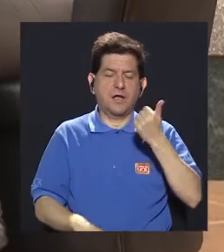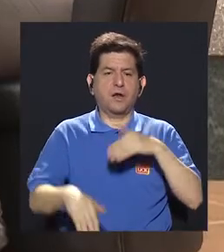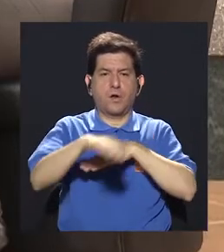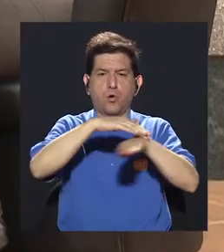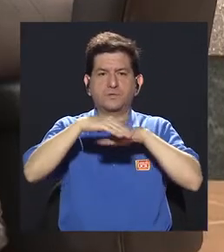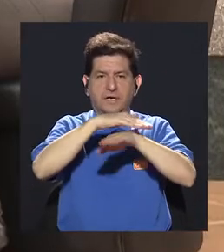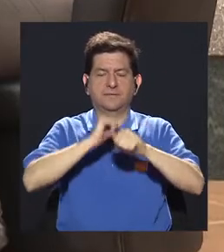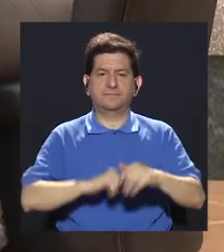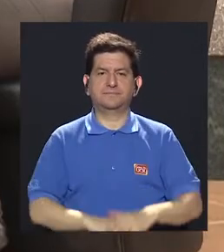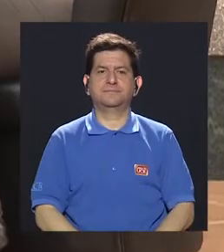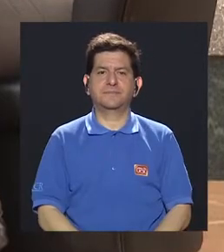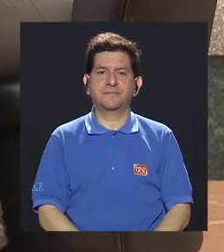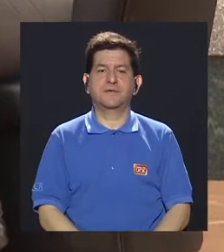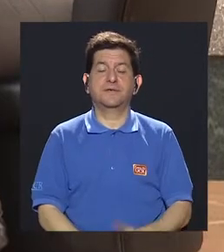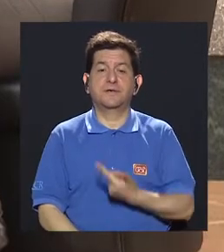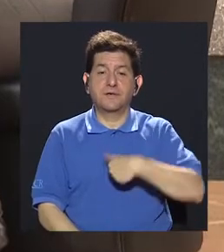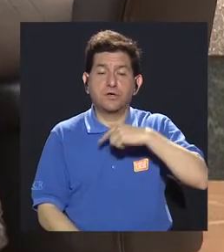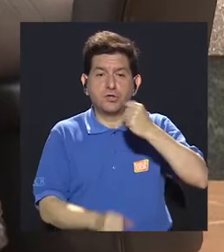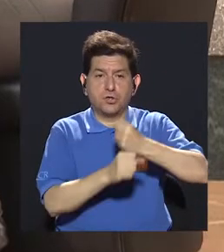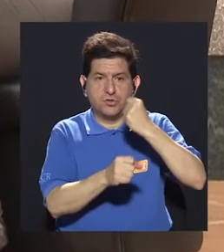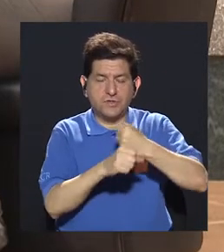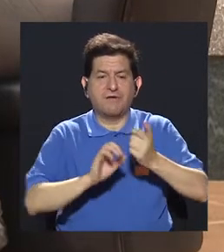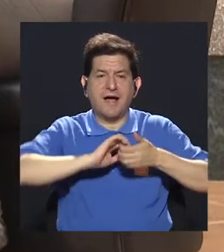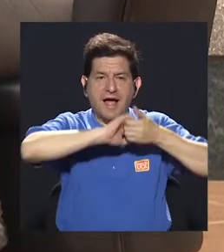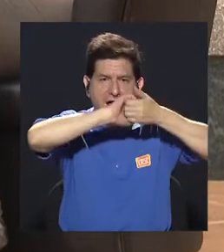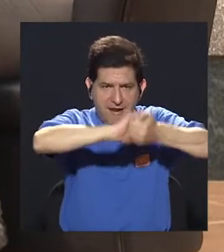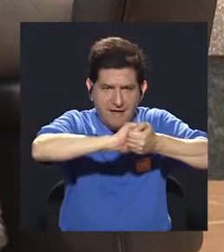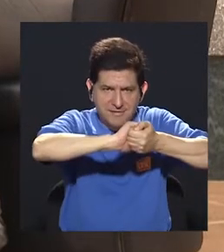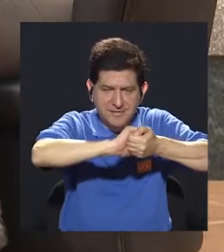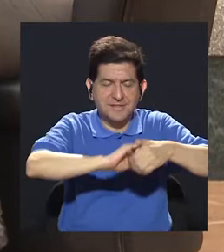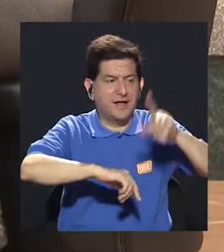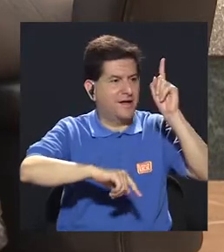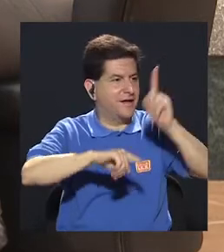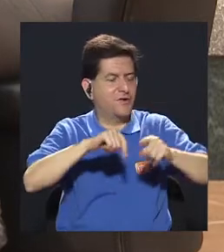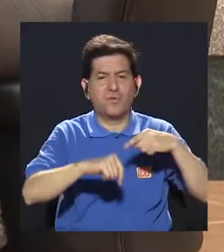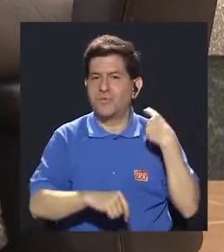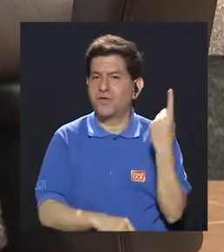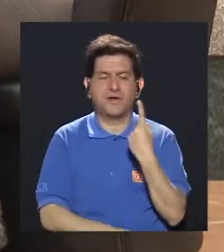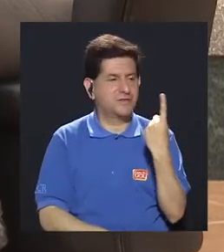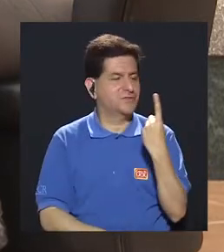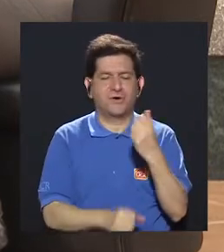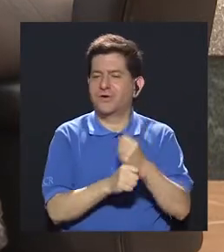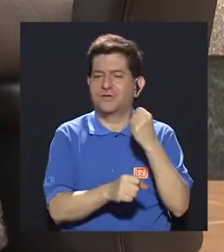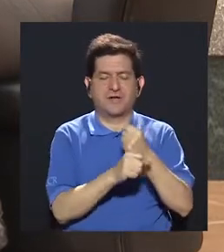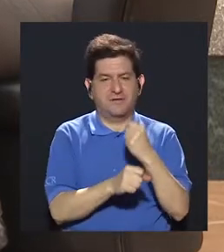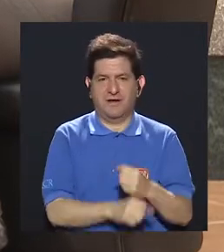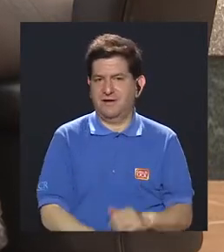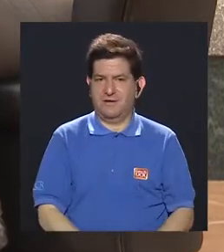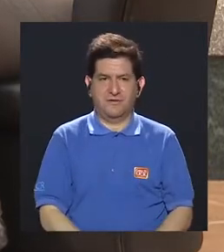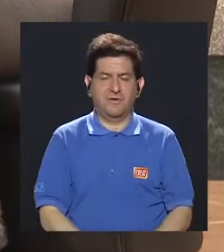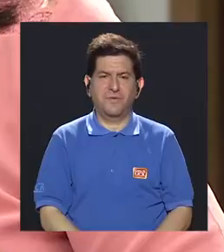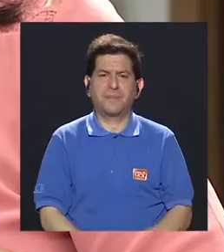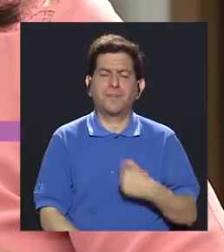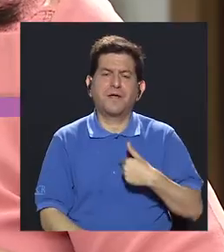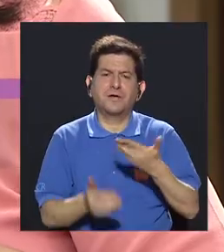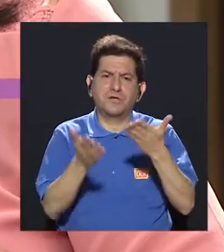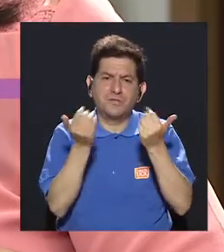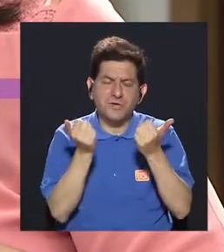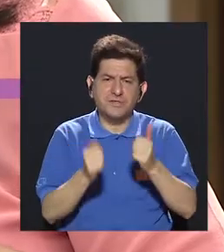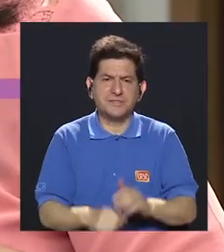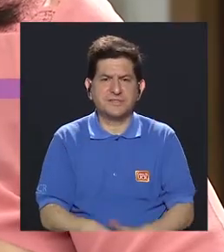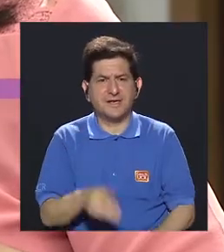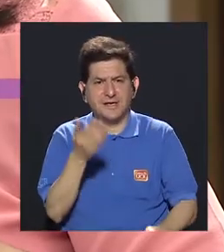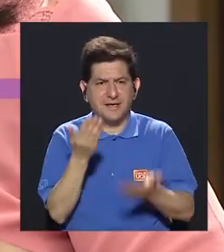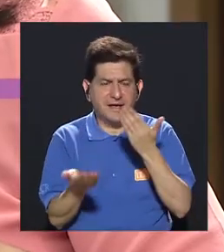otros pilares, porque nosotros trabajamos en alianza. Esto no podríamos hacerlo solos, ¿verdad? Es una tarea común. Yo quisiera